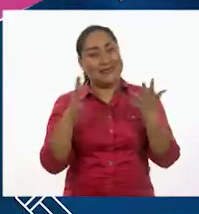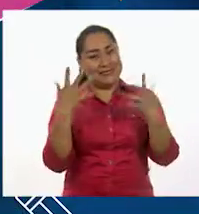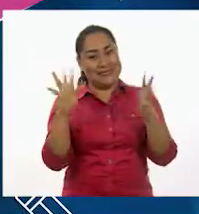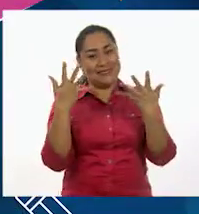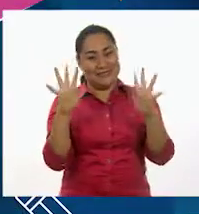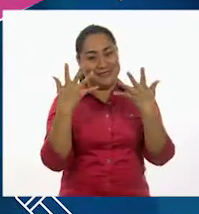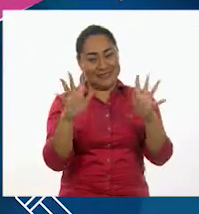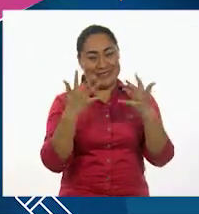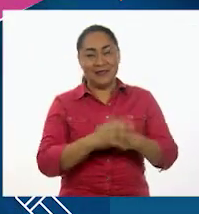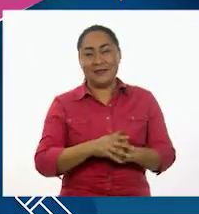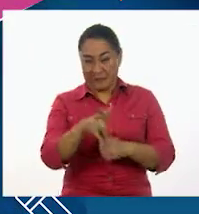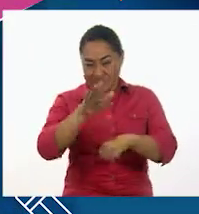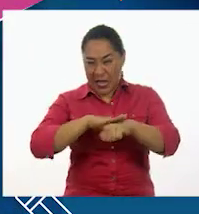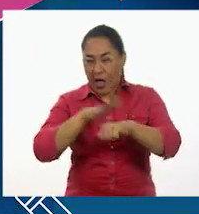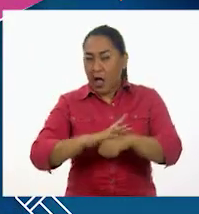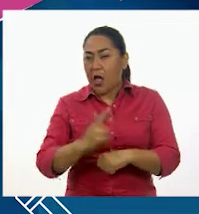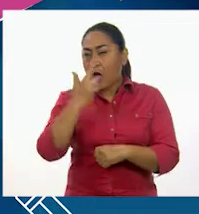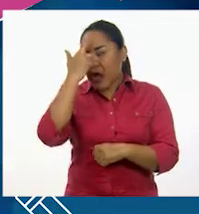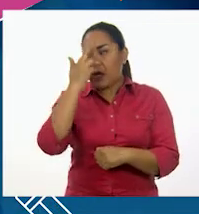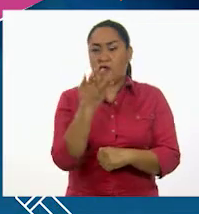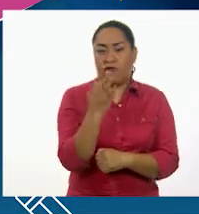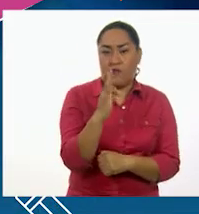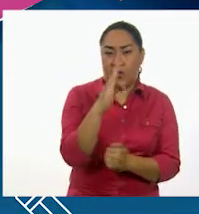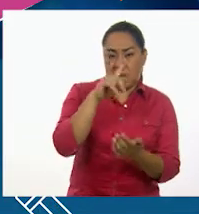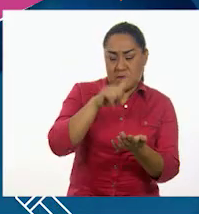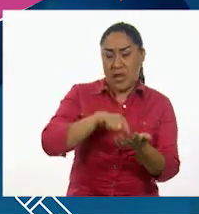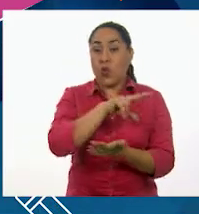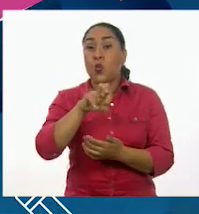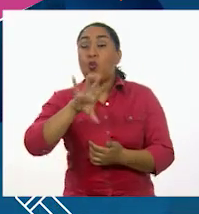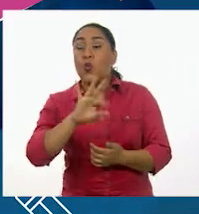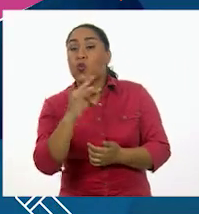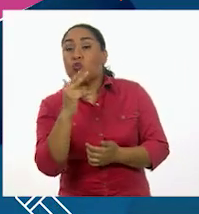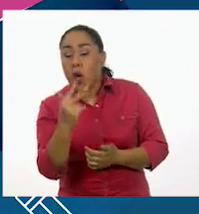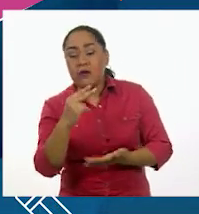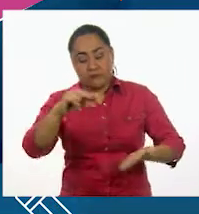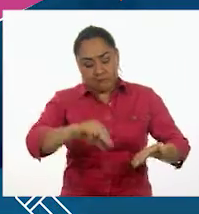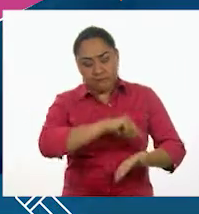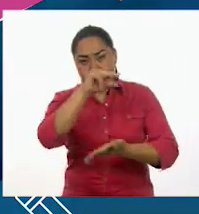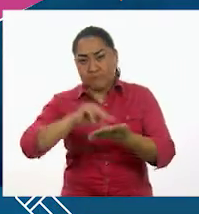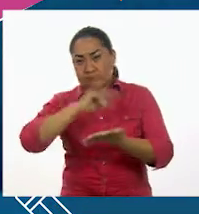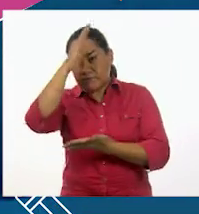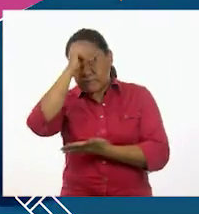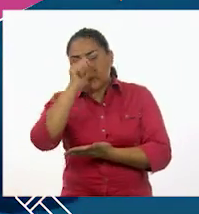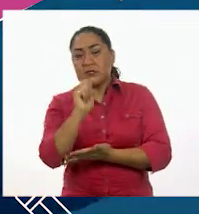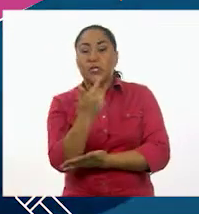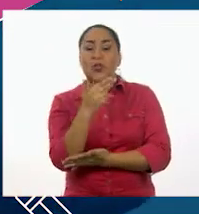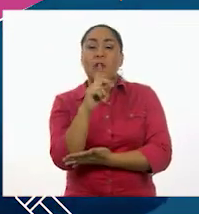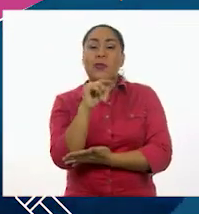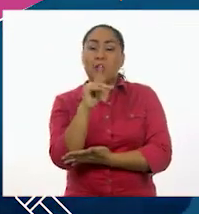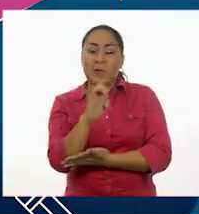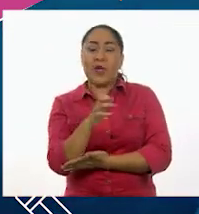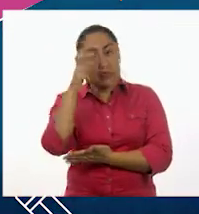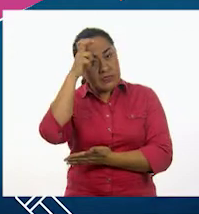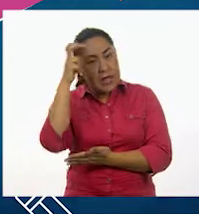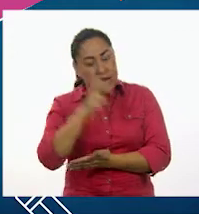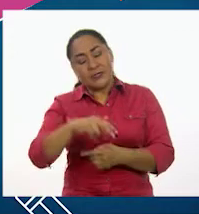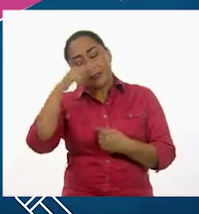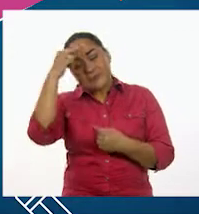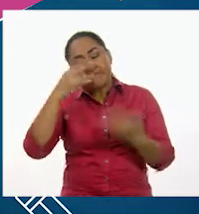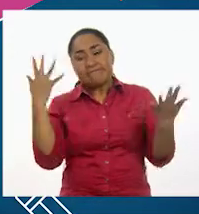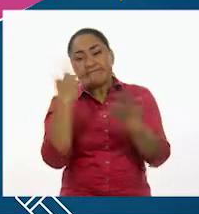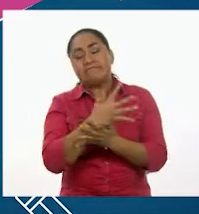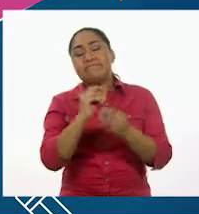Bien, Tom. Recordemos que en febrero de 1848 se firmó el Tratado de Guadalupe Hidalgo, en el que México aceptaba la pérdida